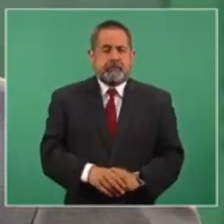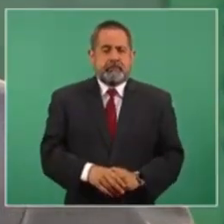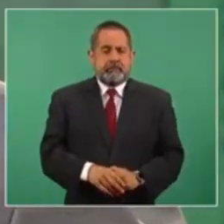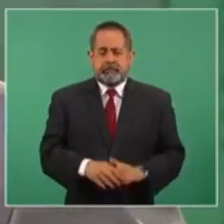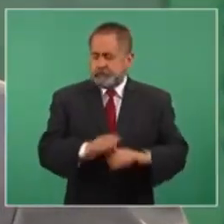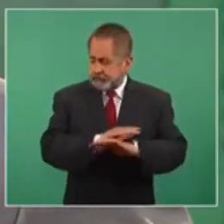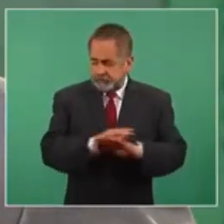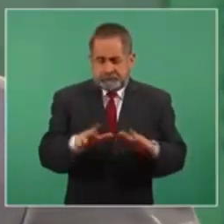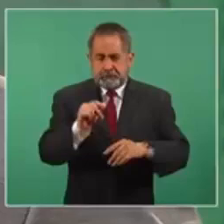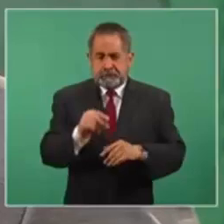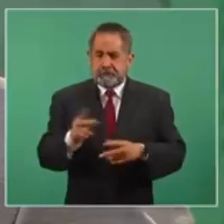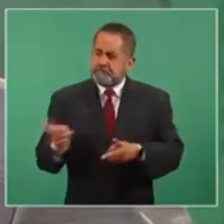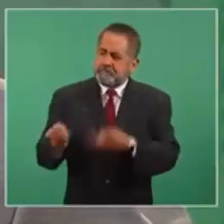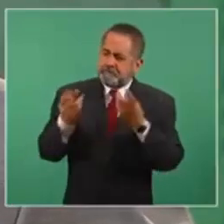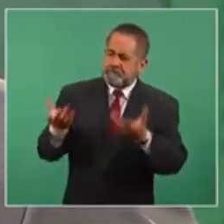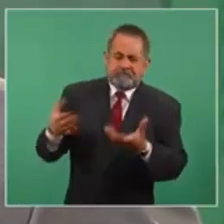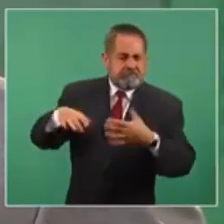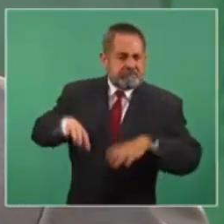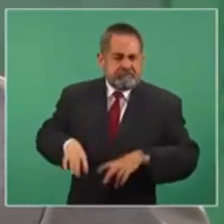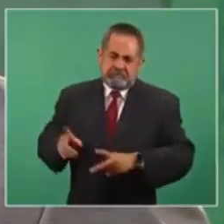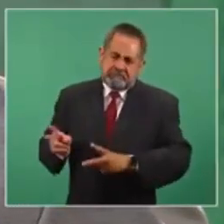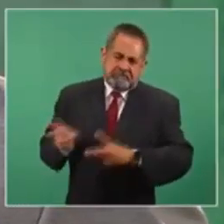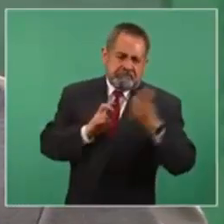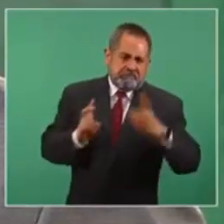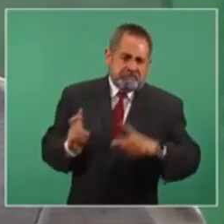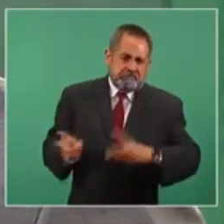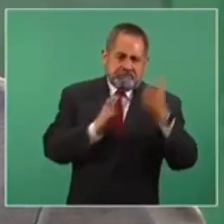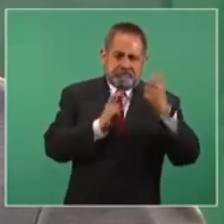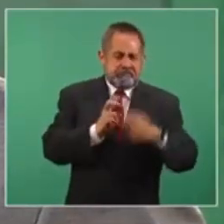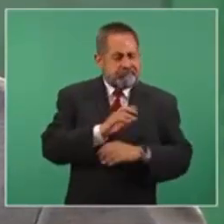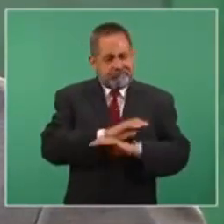ya no el saqueo, ya no el robo,